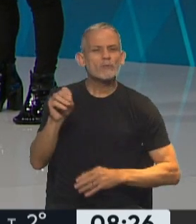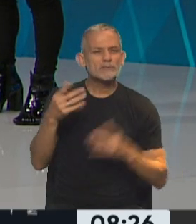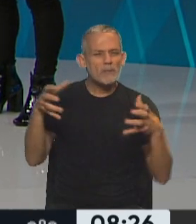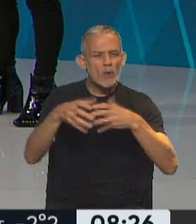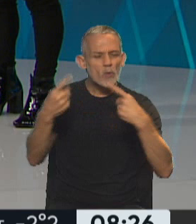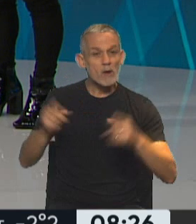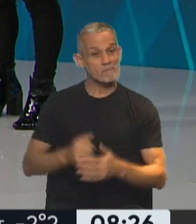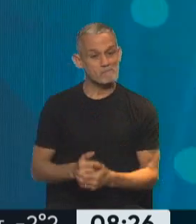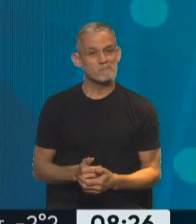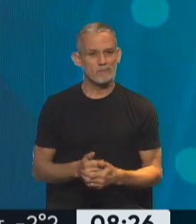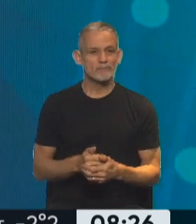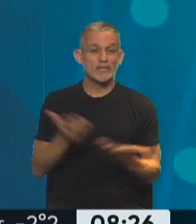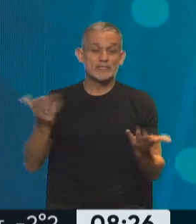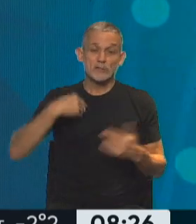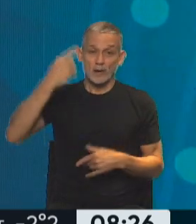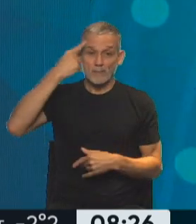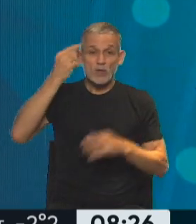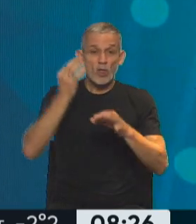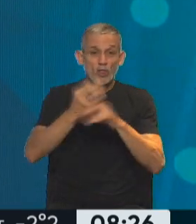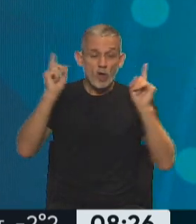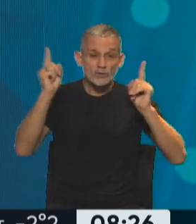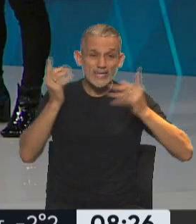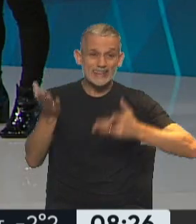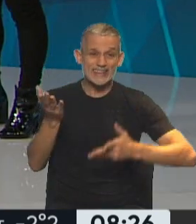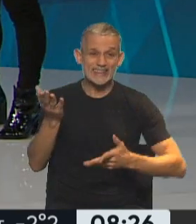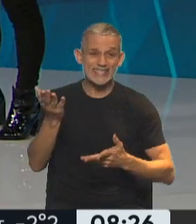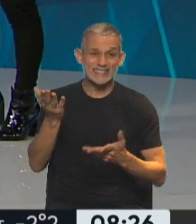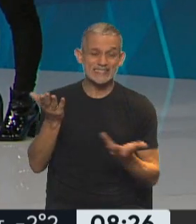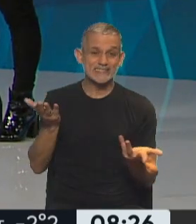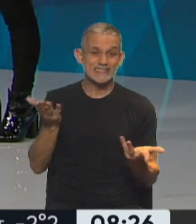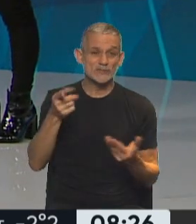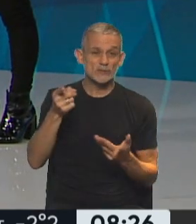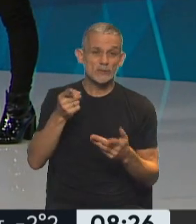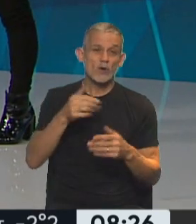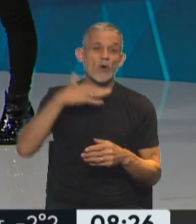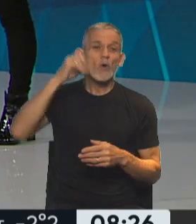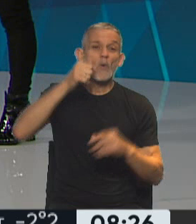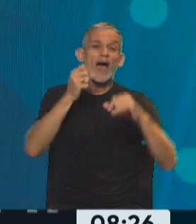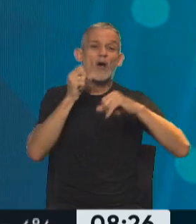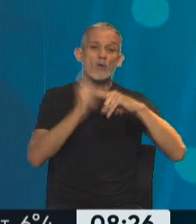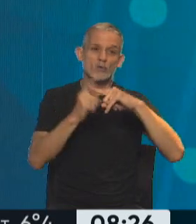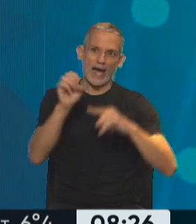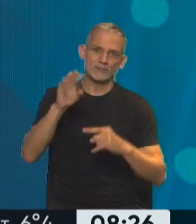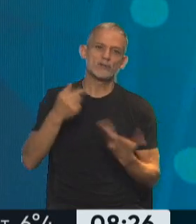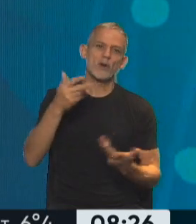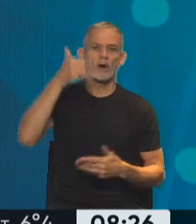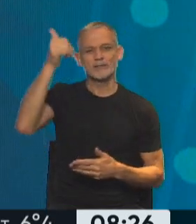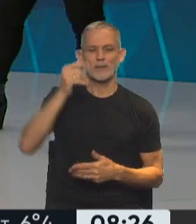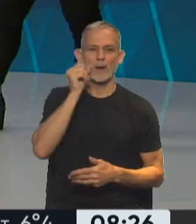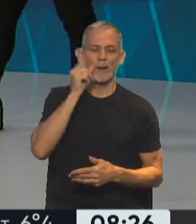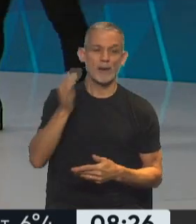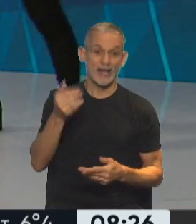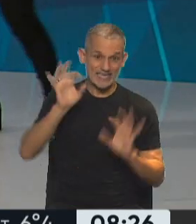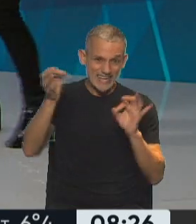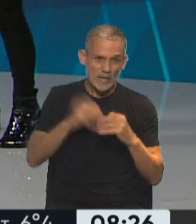Y me imagino los docentes. ¿Que aparecieron recién? No, de Juan Cruz. Cuando ya saben cómo llamar al padre, ¿no? Para que venga a buscar al pibe si